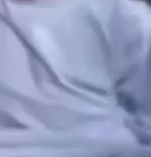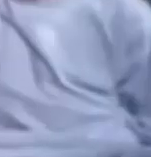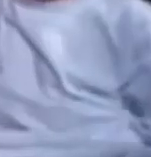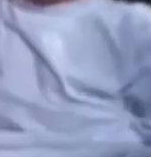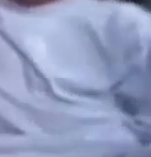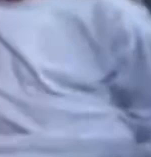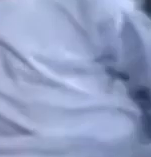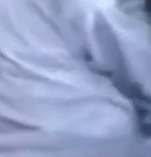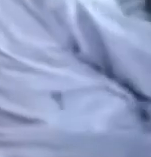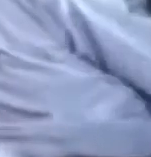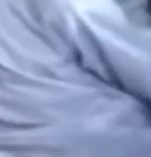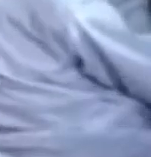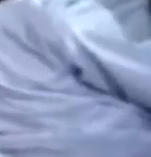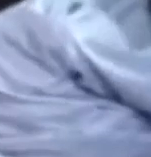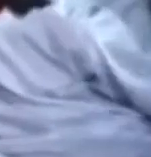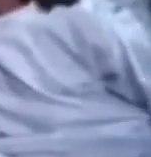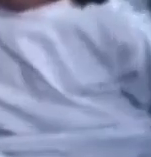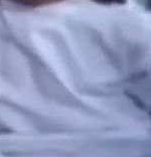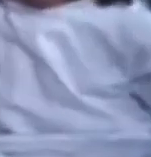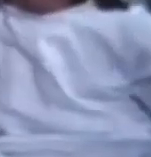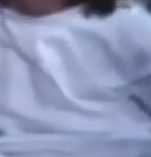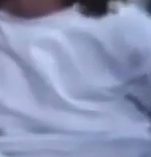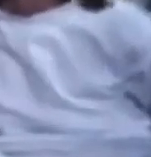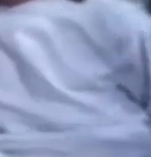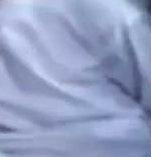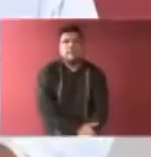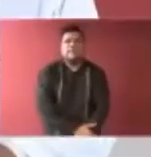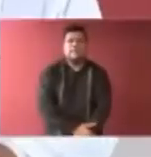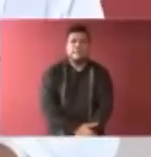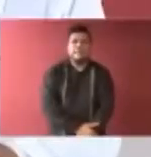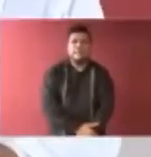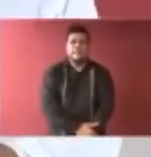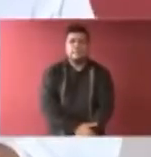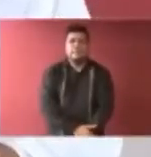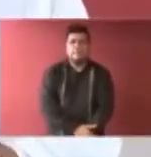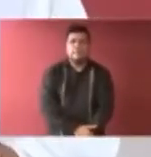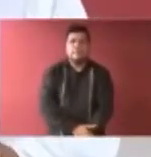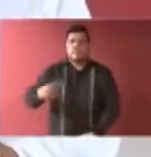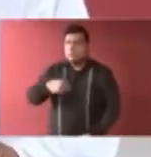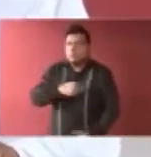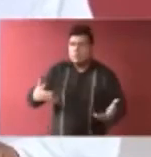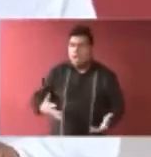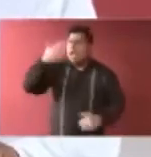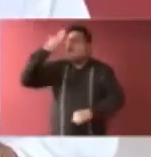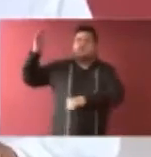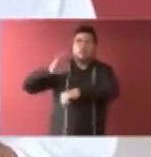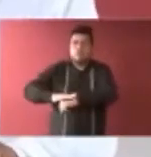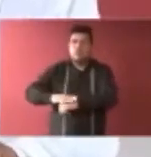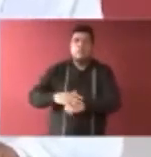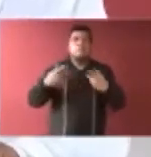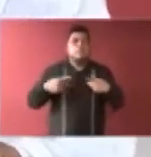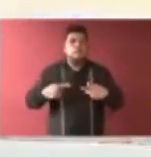¡Yo sé que no es cierto! ¡Lo dice para asustarme, pero yo sé que no es verdad! Dijo el mudo. Antes